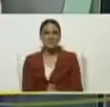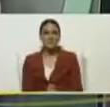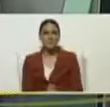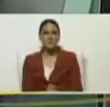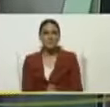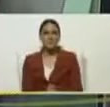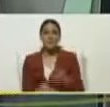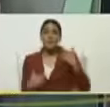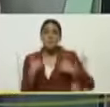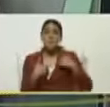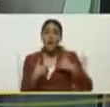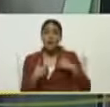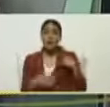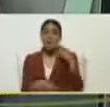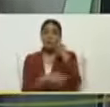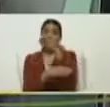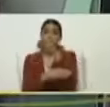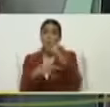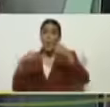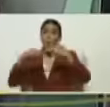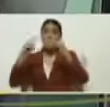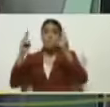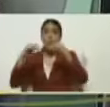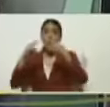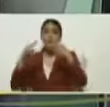El miércoles estuve en el puente